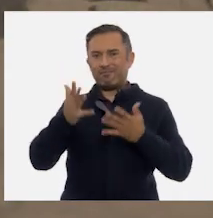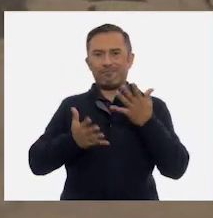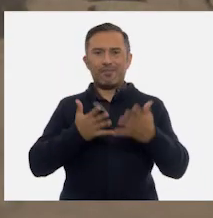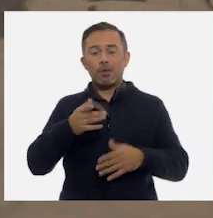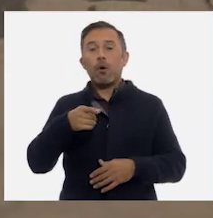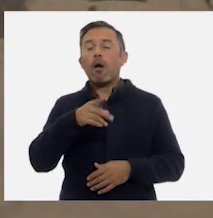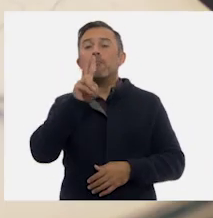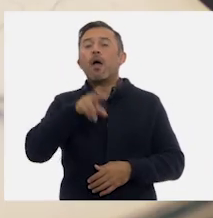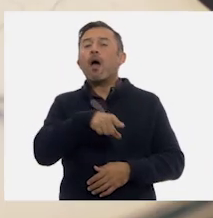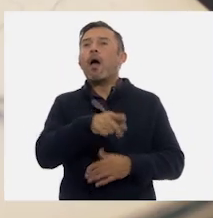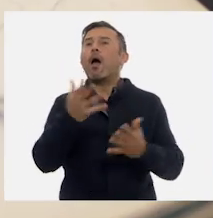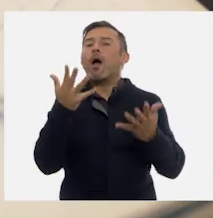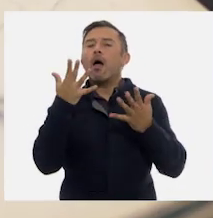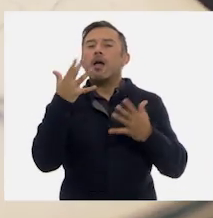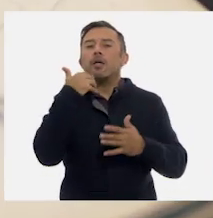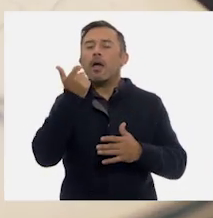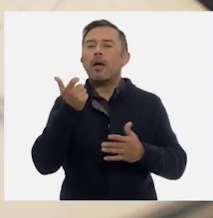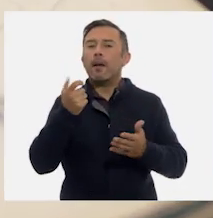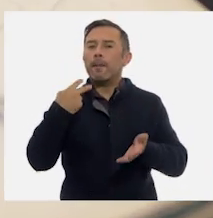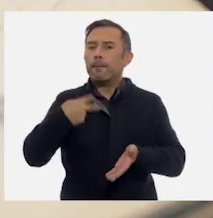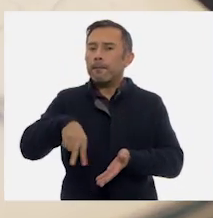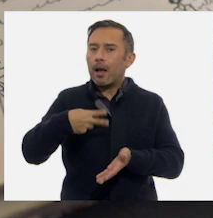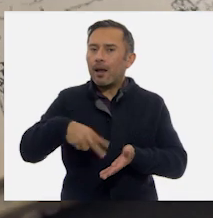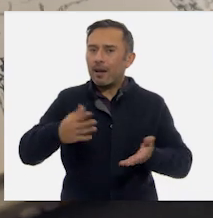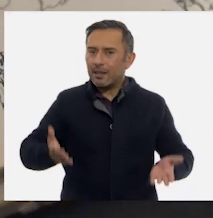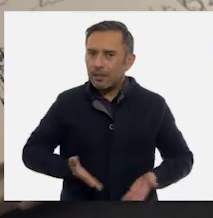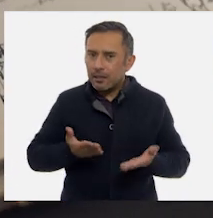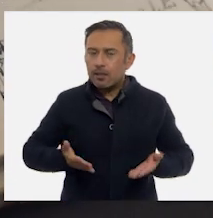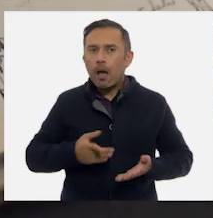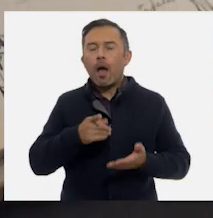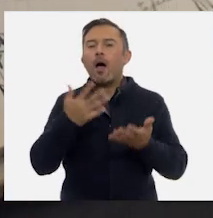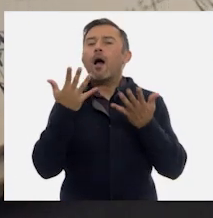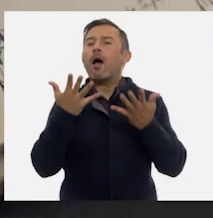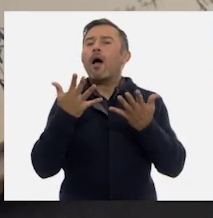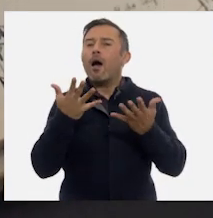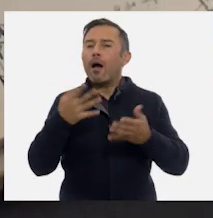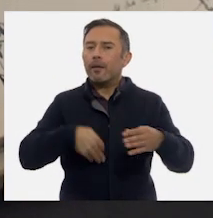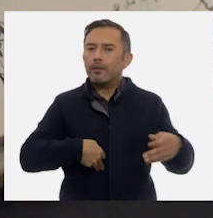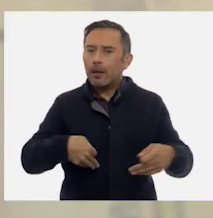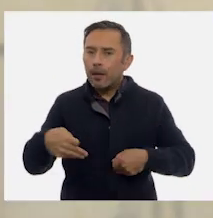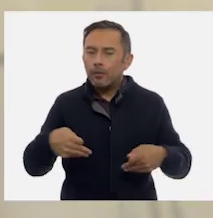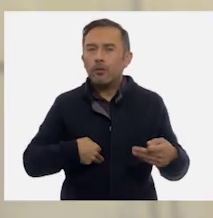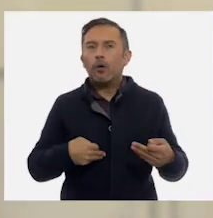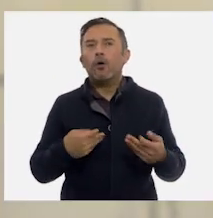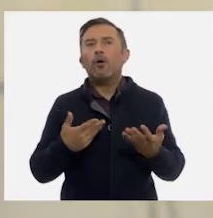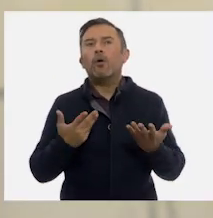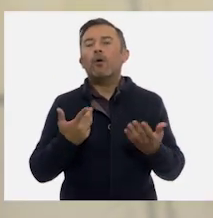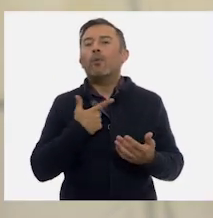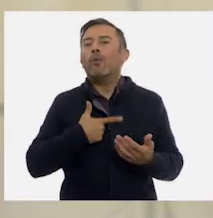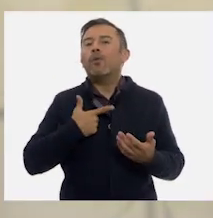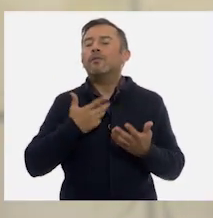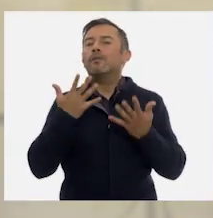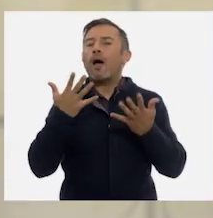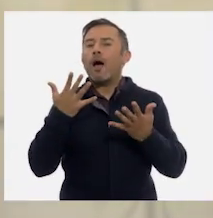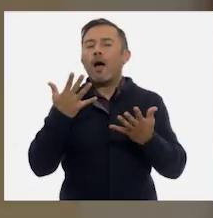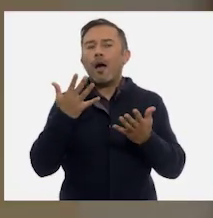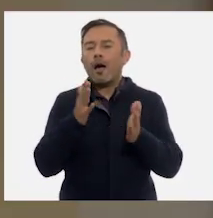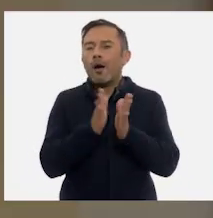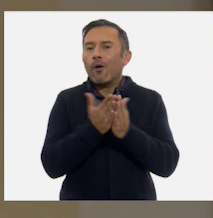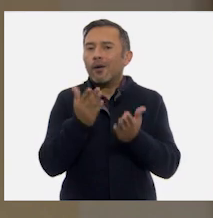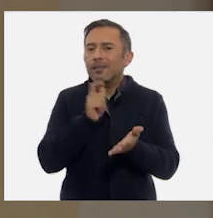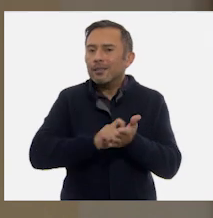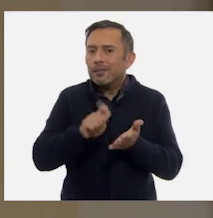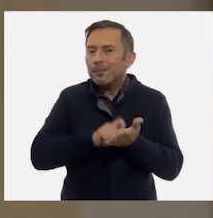ser bailarina y lo que quería era hacer teatro y lo que quería era comenzar a escribir, tal vez,